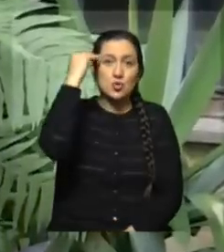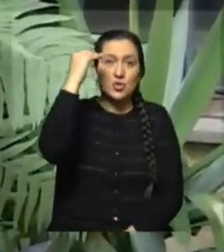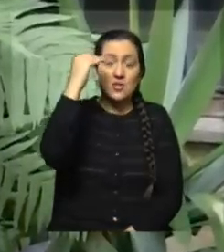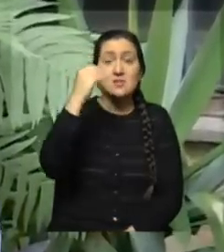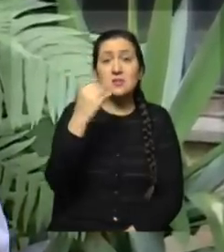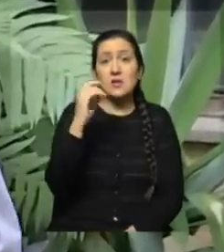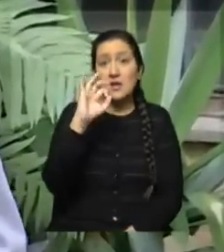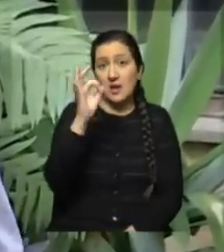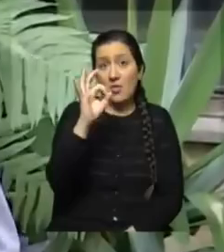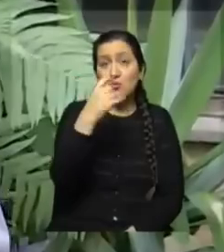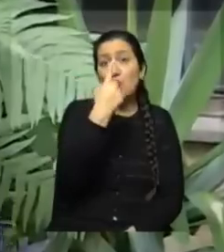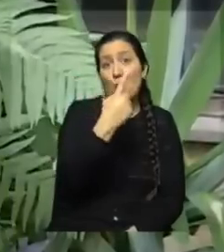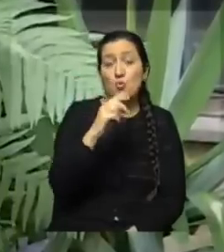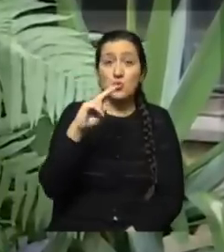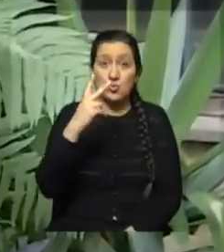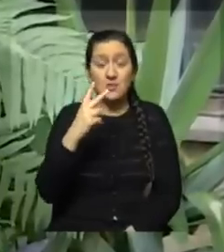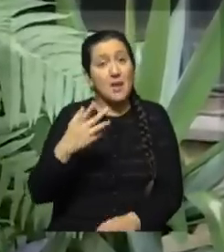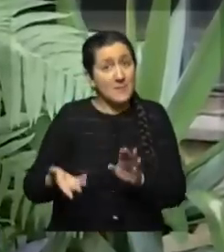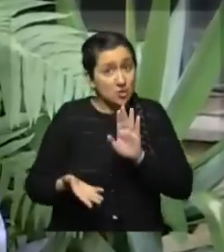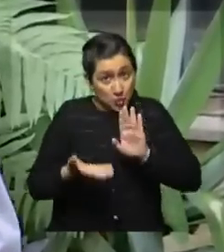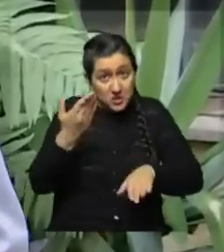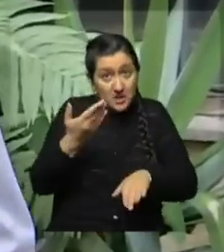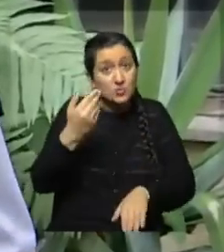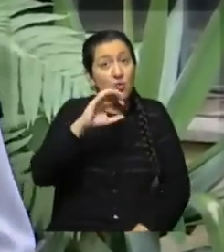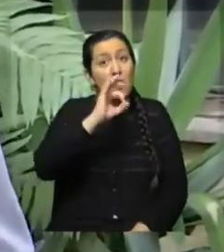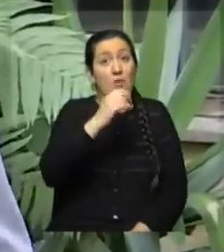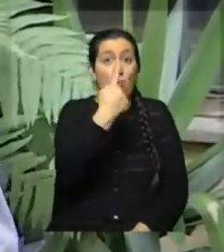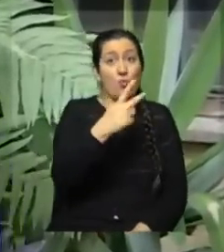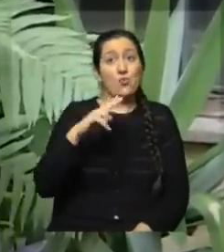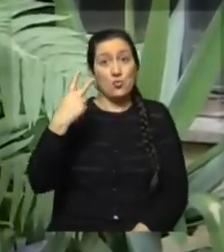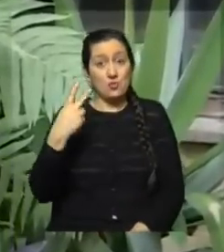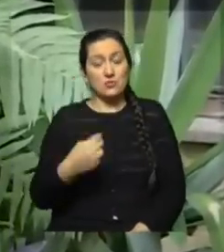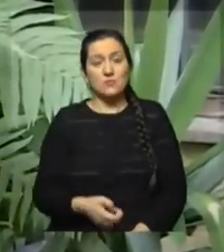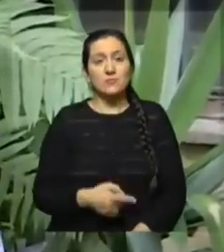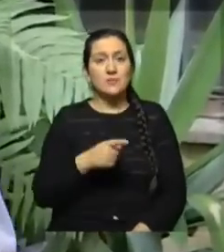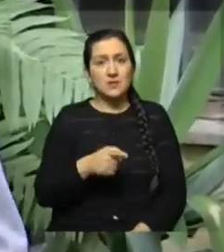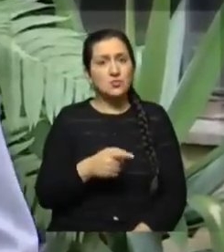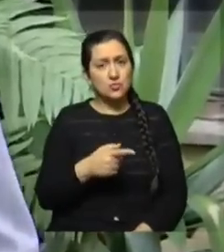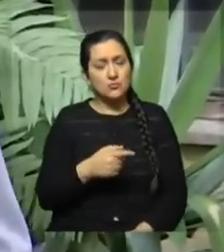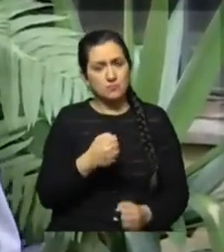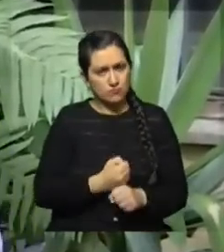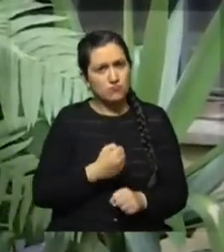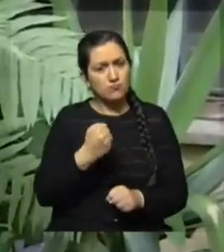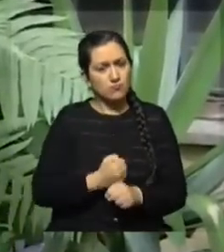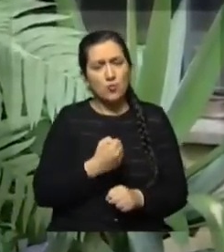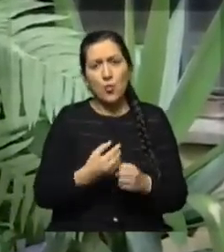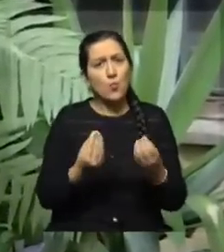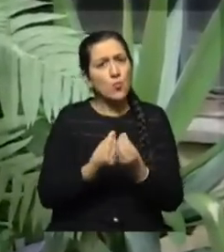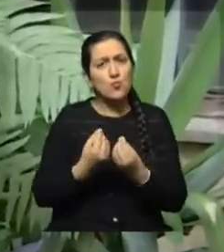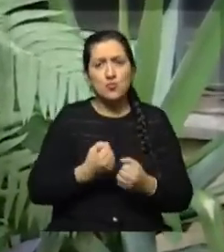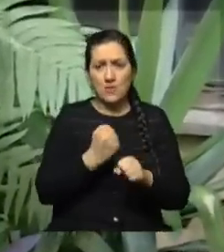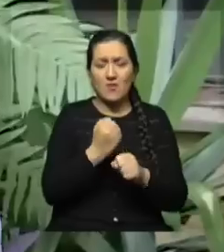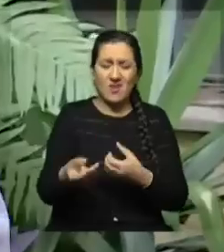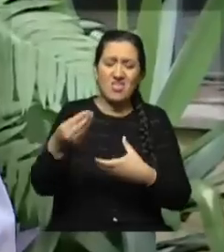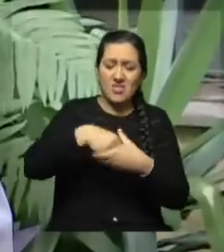uno y dos son la mayoría del plantel docente de la Universidad de la República sostienen buena parte de de las tareas que se realizan